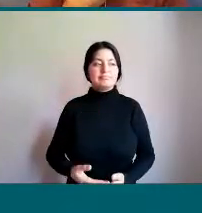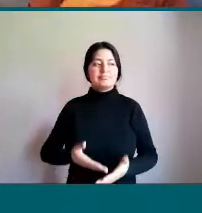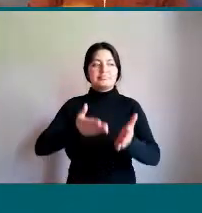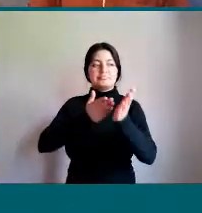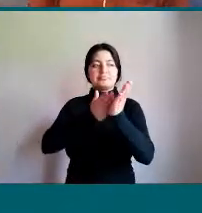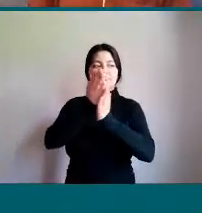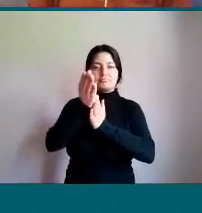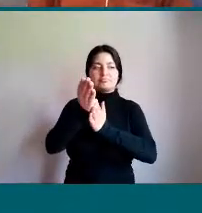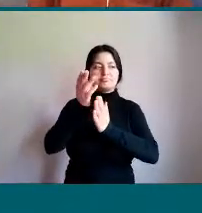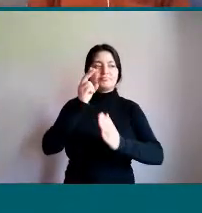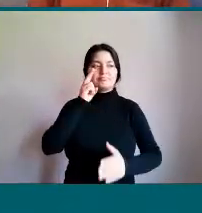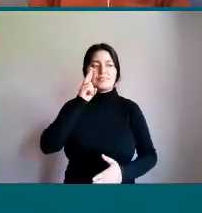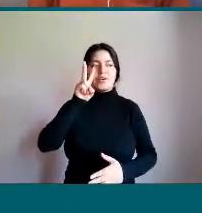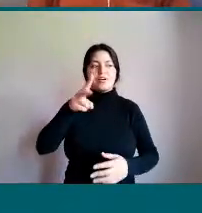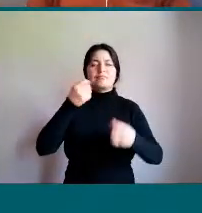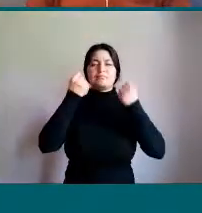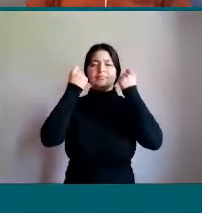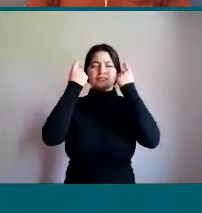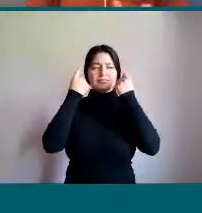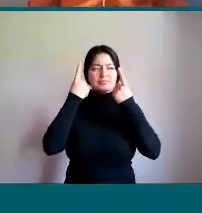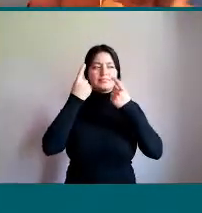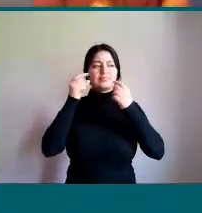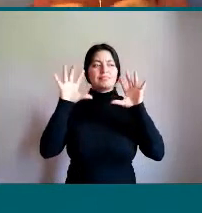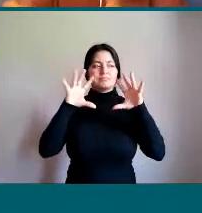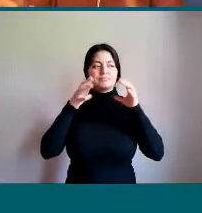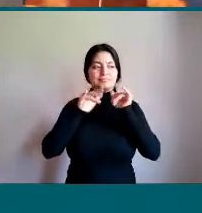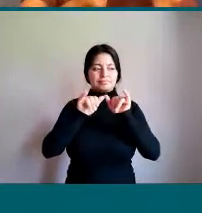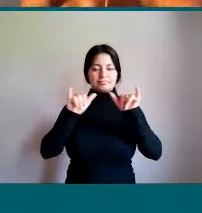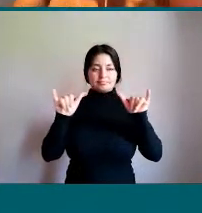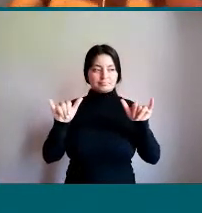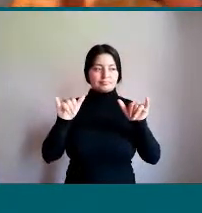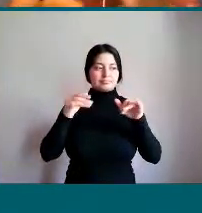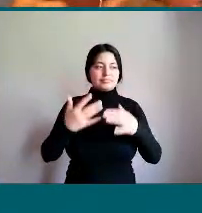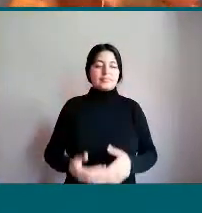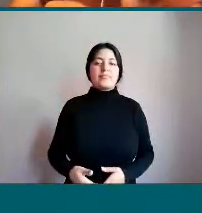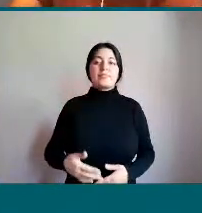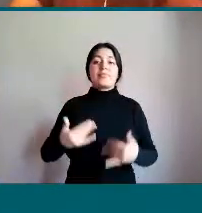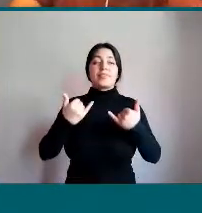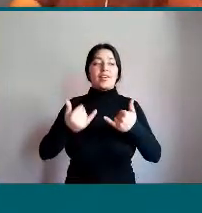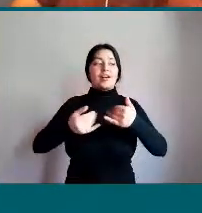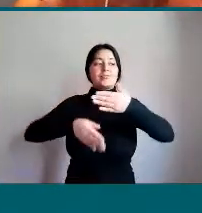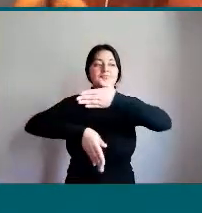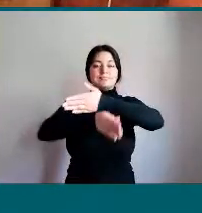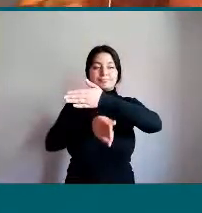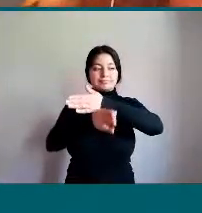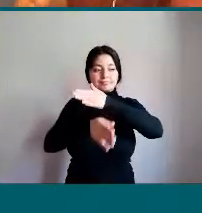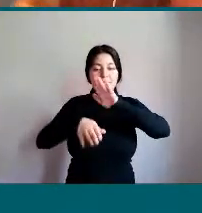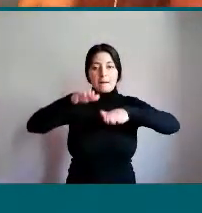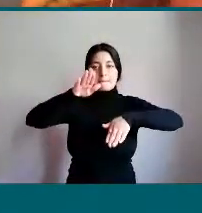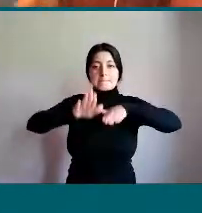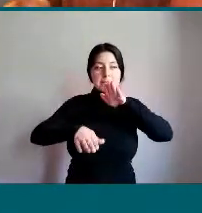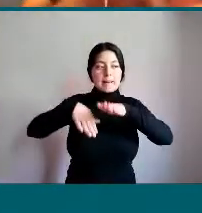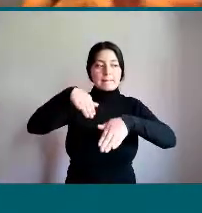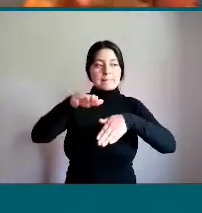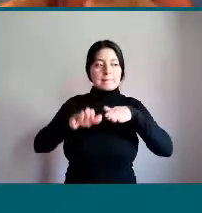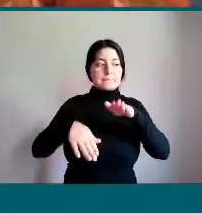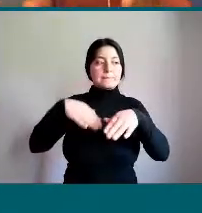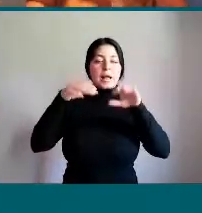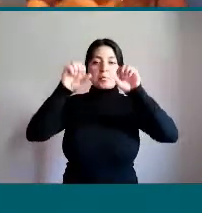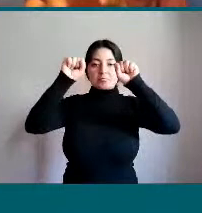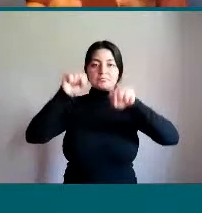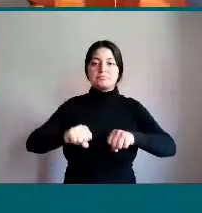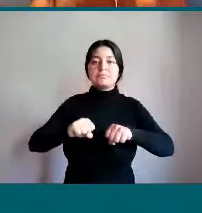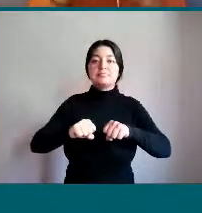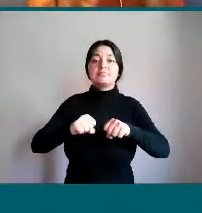comprender mejor dónde estás ahora. De esta manera, seguir todos los pasos de una manera correcta que te lleven siempre en este rumbo. Y aunque tengas